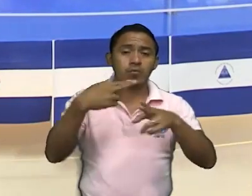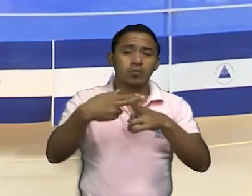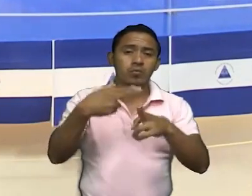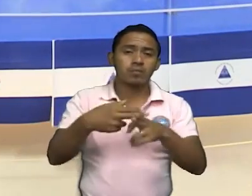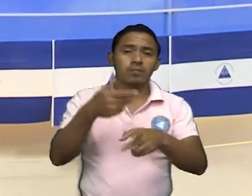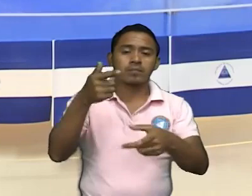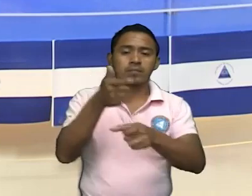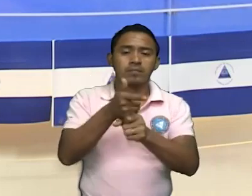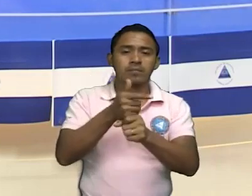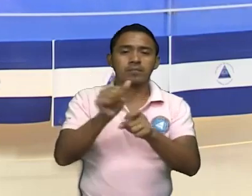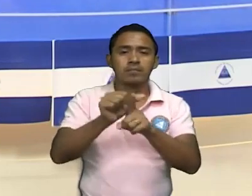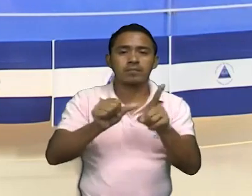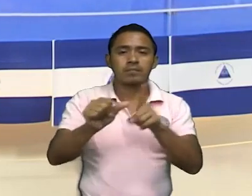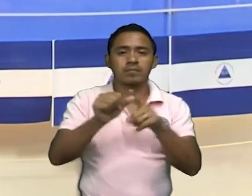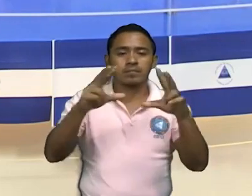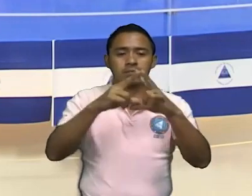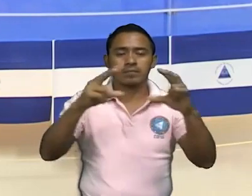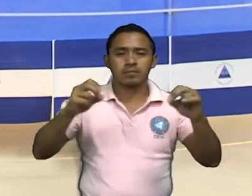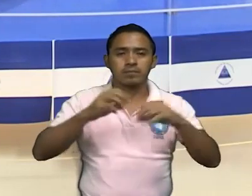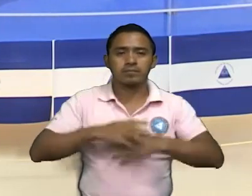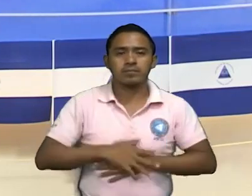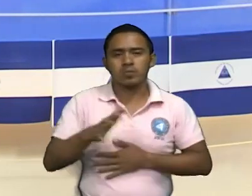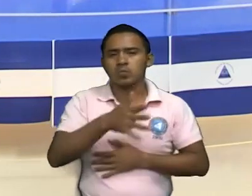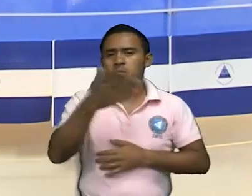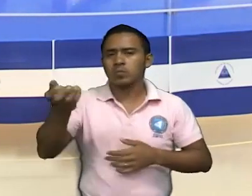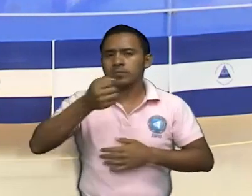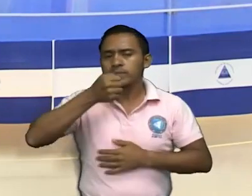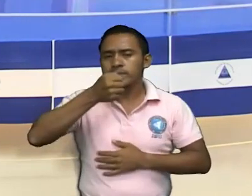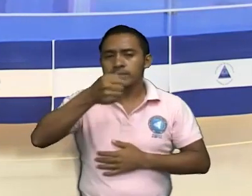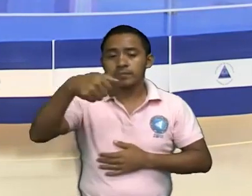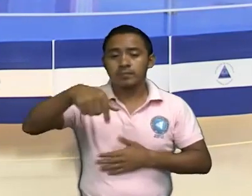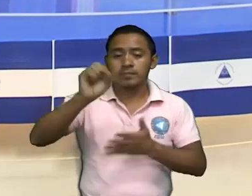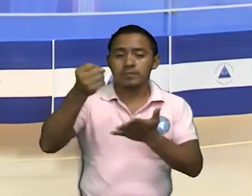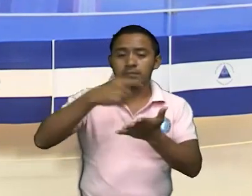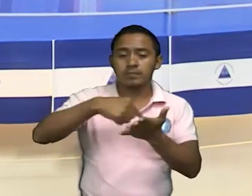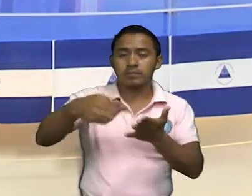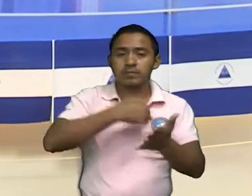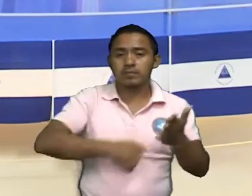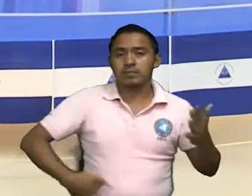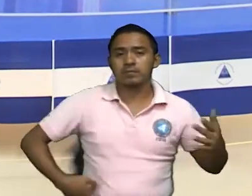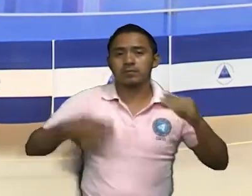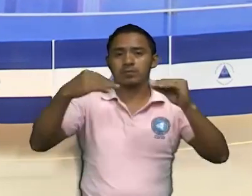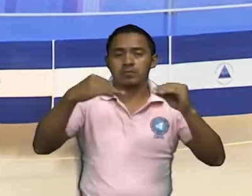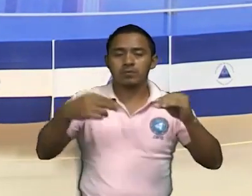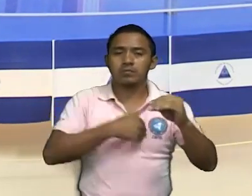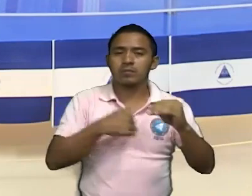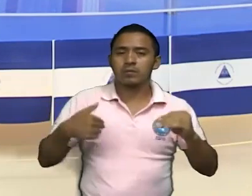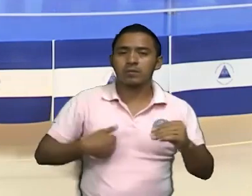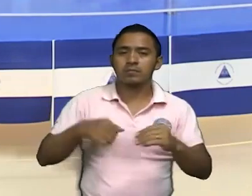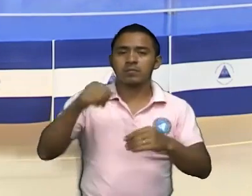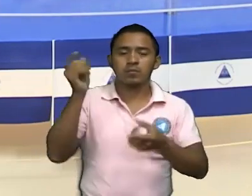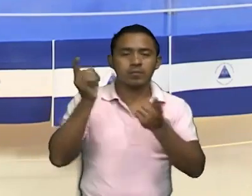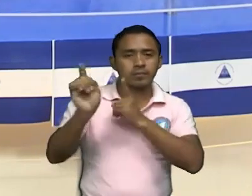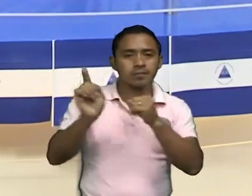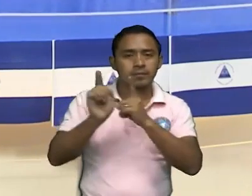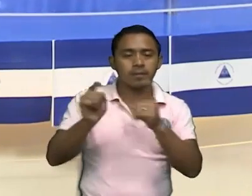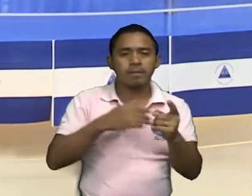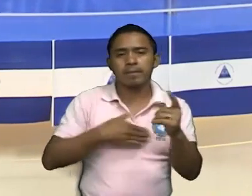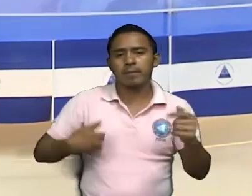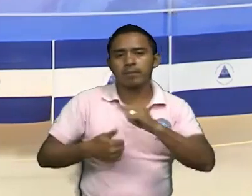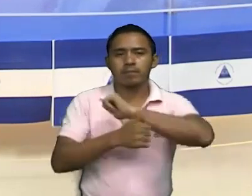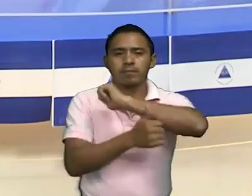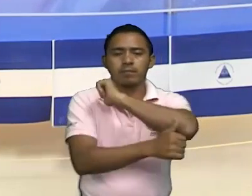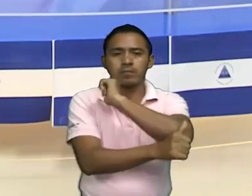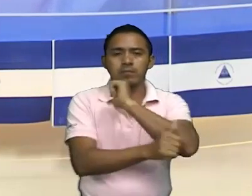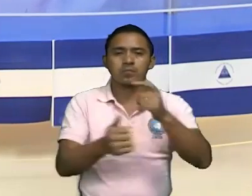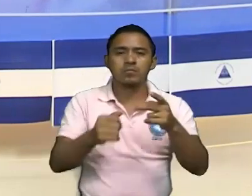como Canal Parlamentario Nicaragua. En otras noticias, esta semana el Ministerio de Educación llevará a cabo el certamen nacional del mejor estudiante